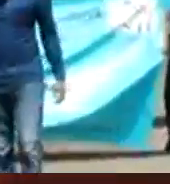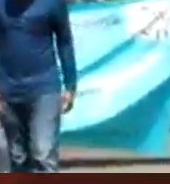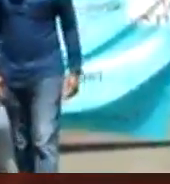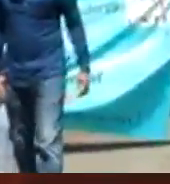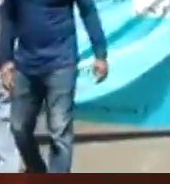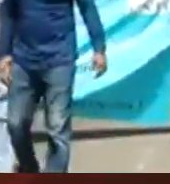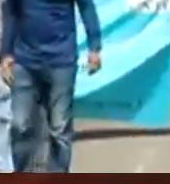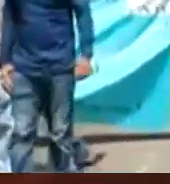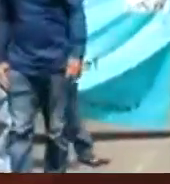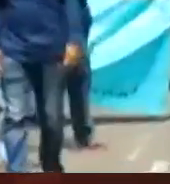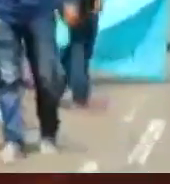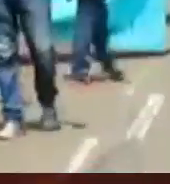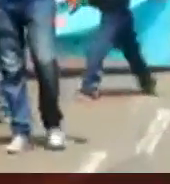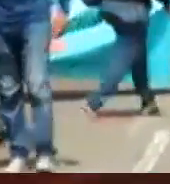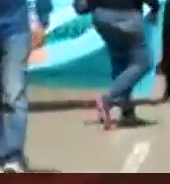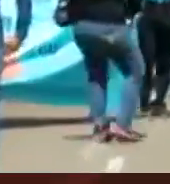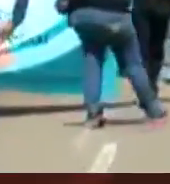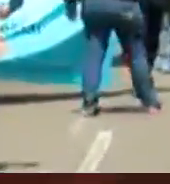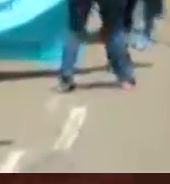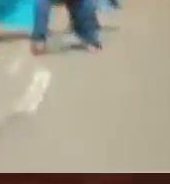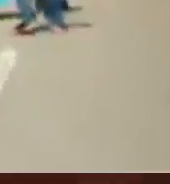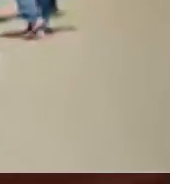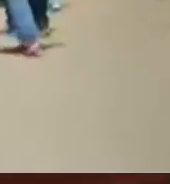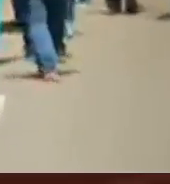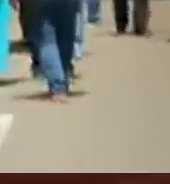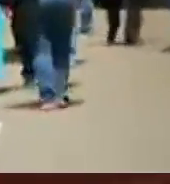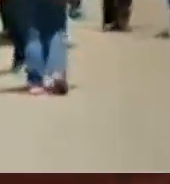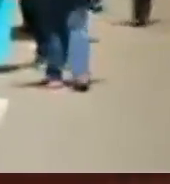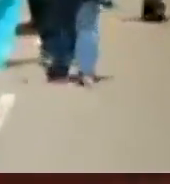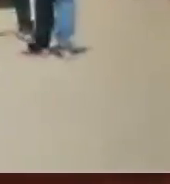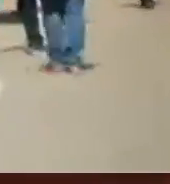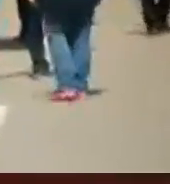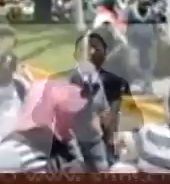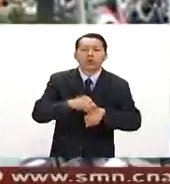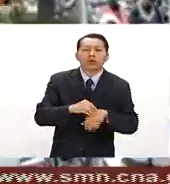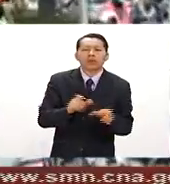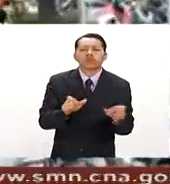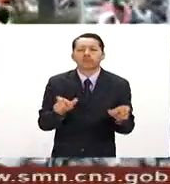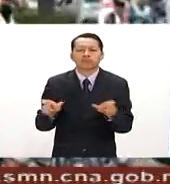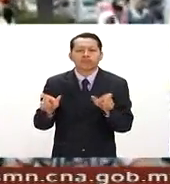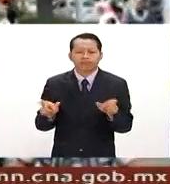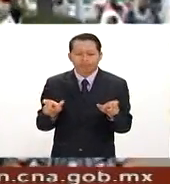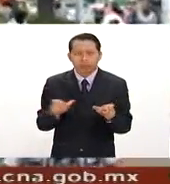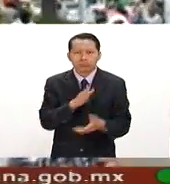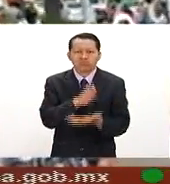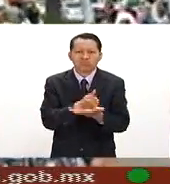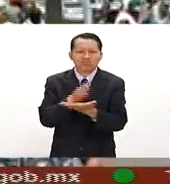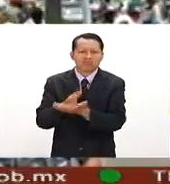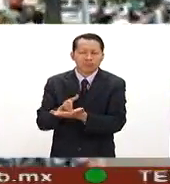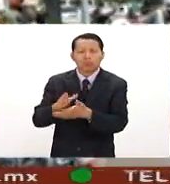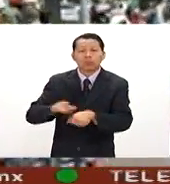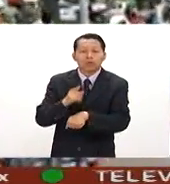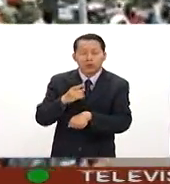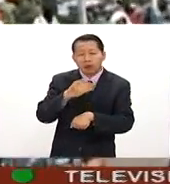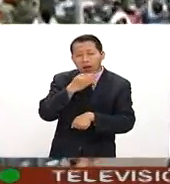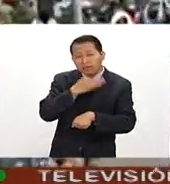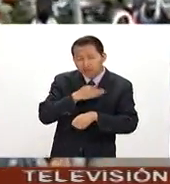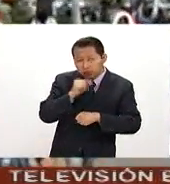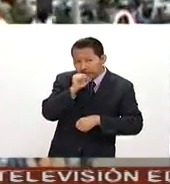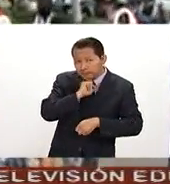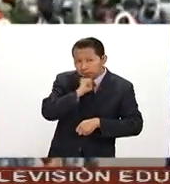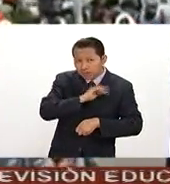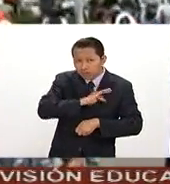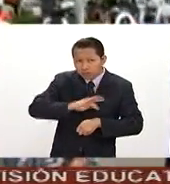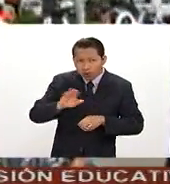educativa. En Chiapas también los maestros colocaron barricadas en el centro de Tuxtla Gutiérrez luego de los rumores de un posible desalojo del plantón que mantienen